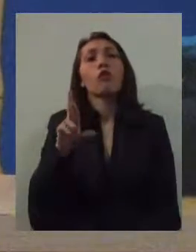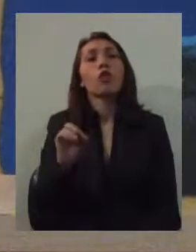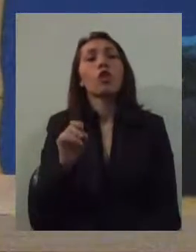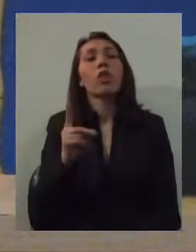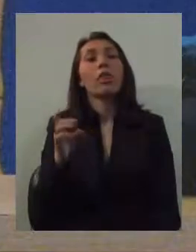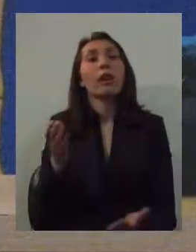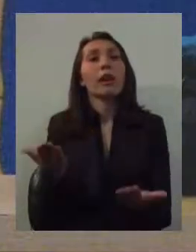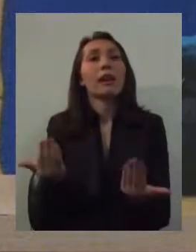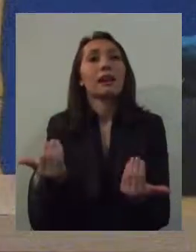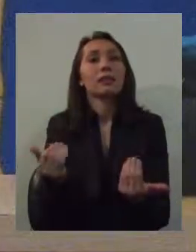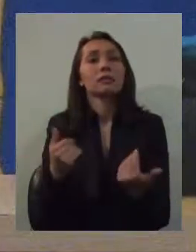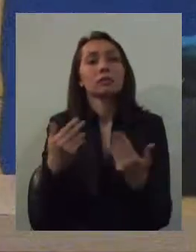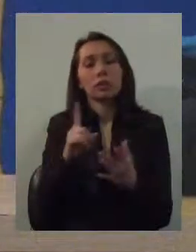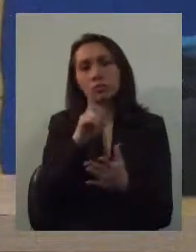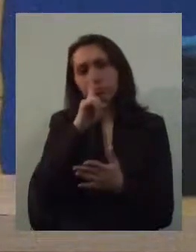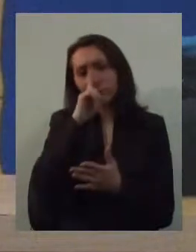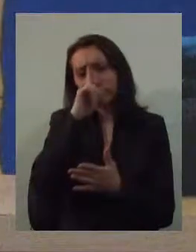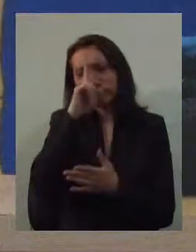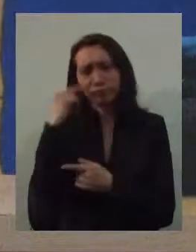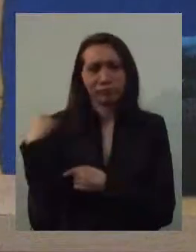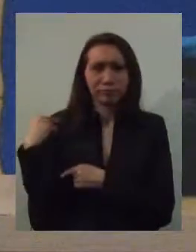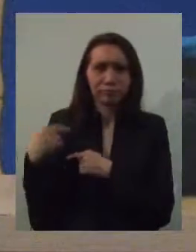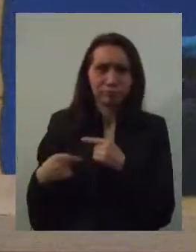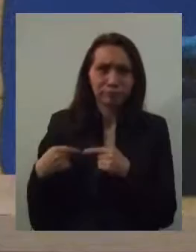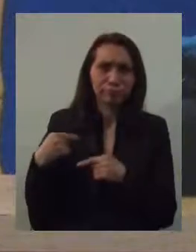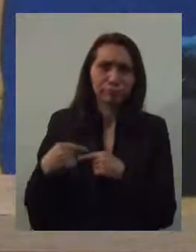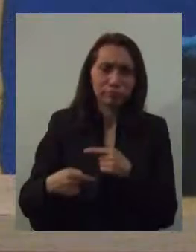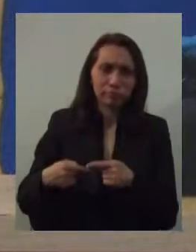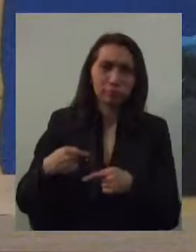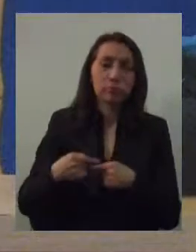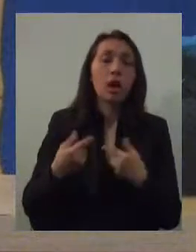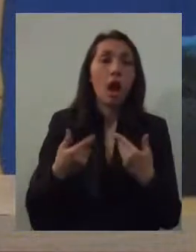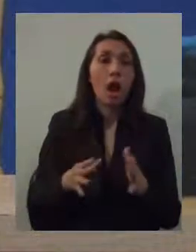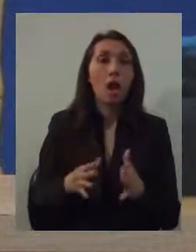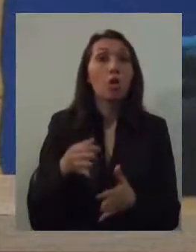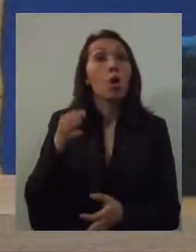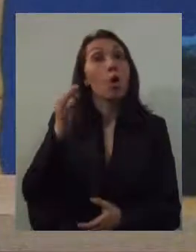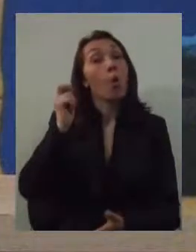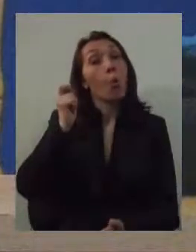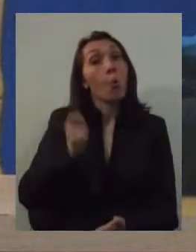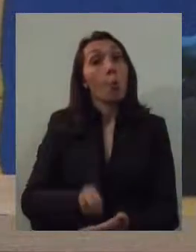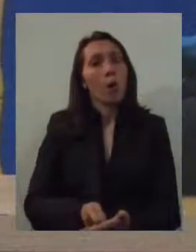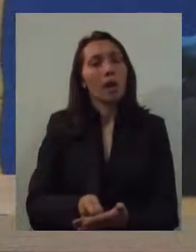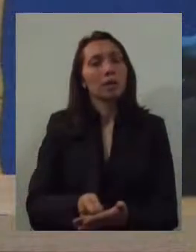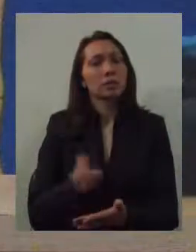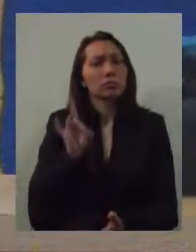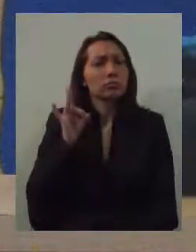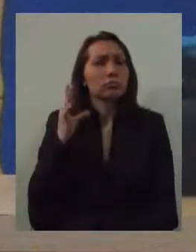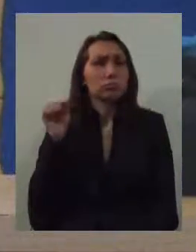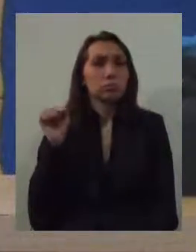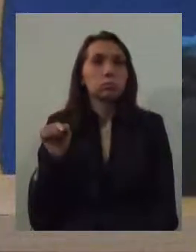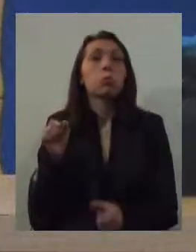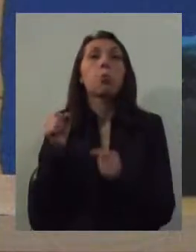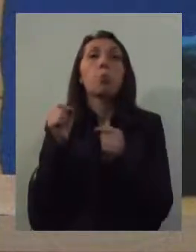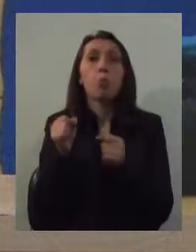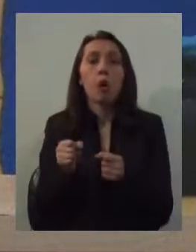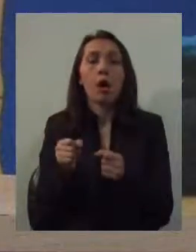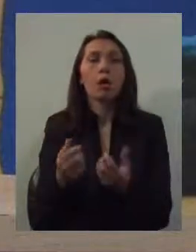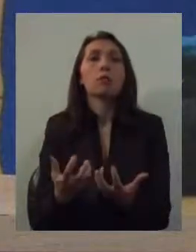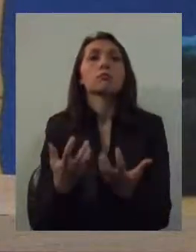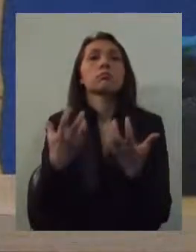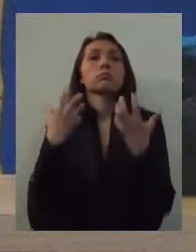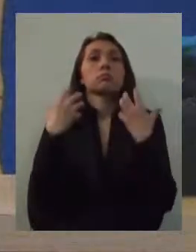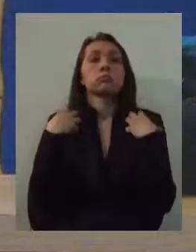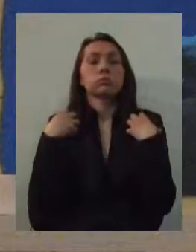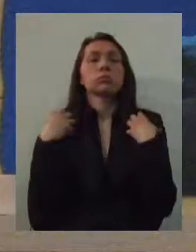Argentina ya venía de tradición jurisprudencial y ahora está consagrado que el juez argentino excepcionalmente podrá asumir una